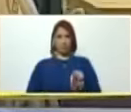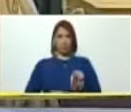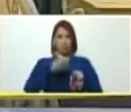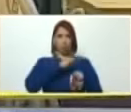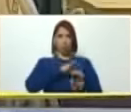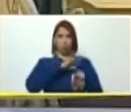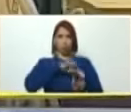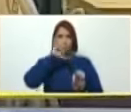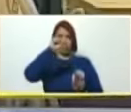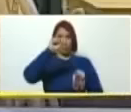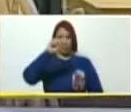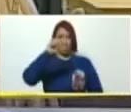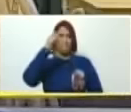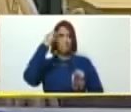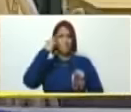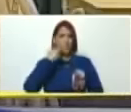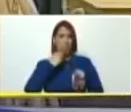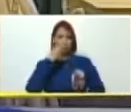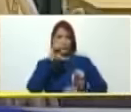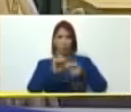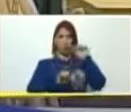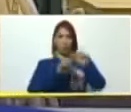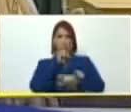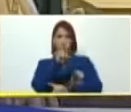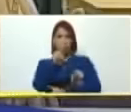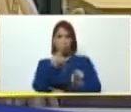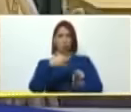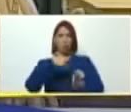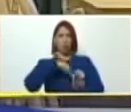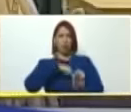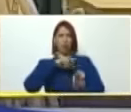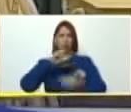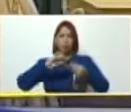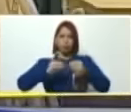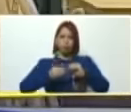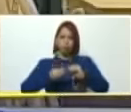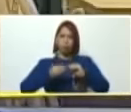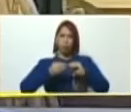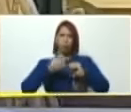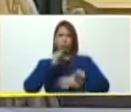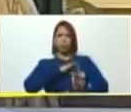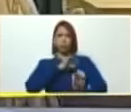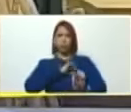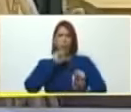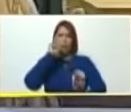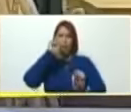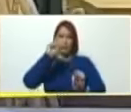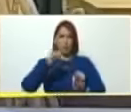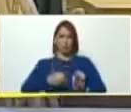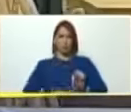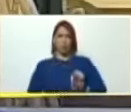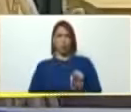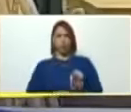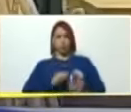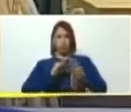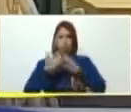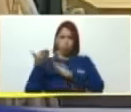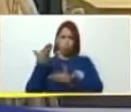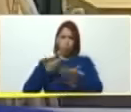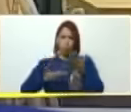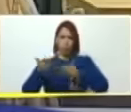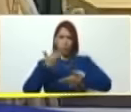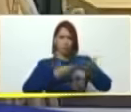socialismo bolivariano del siglo XXI. Es nuestro concepto del socialismo, un socialismo comunitario,